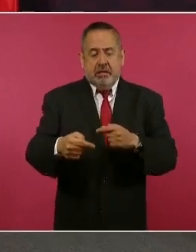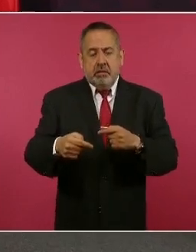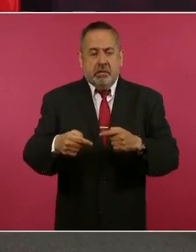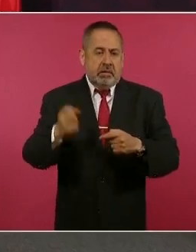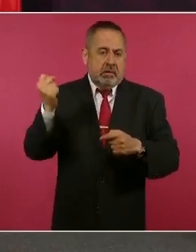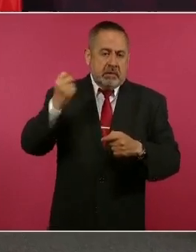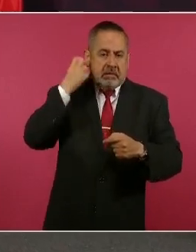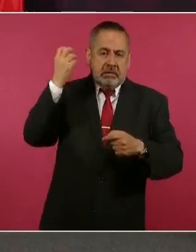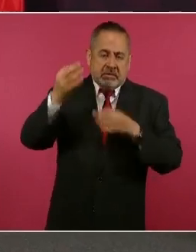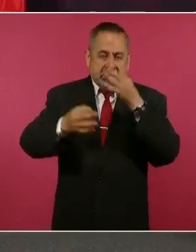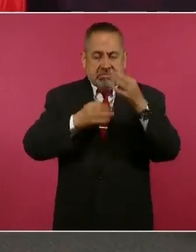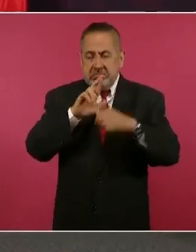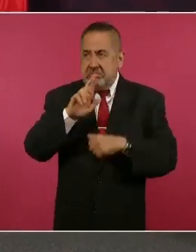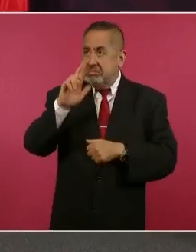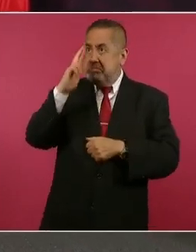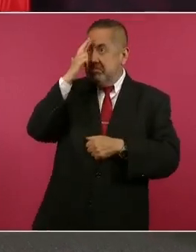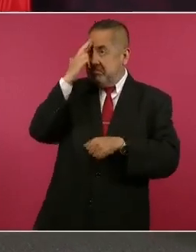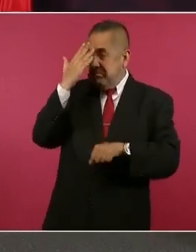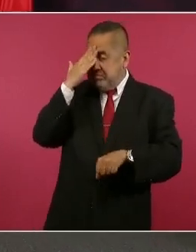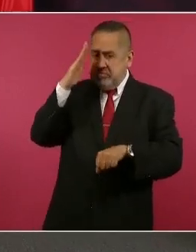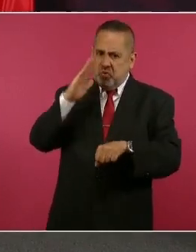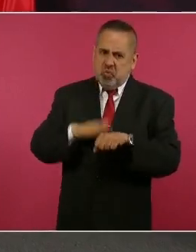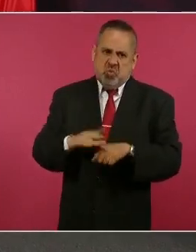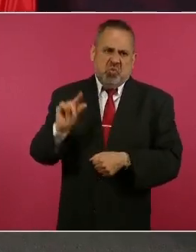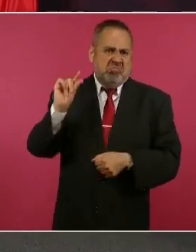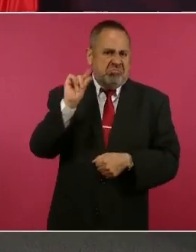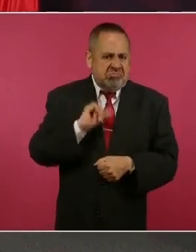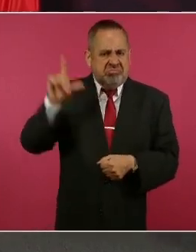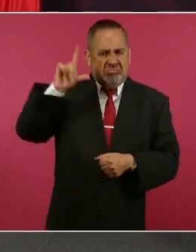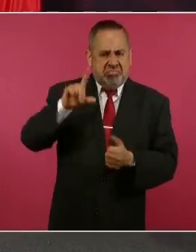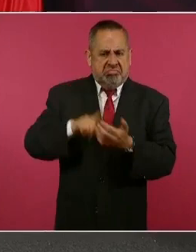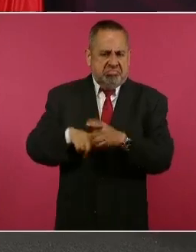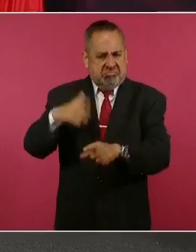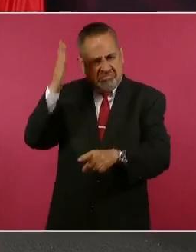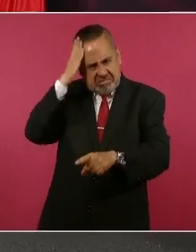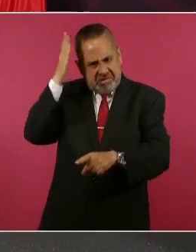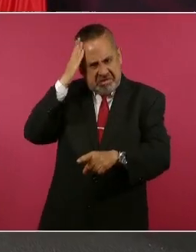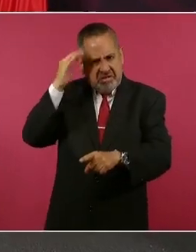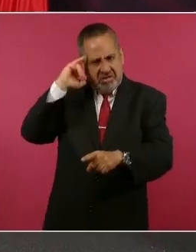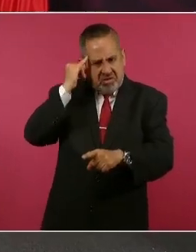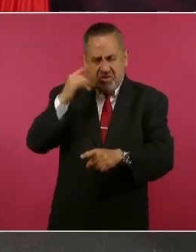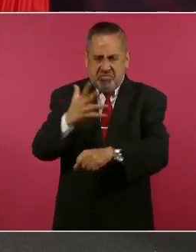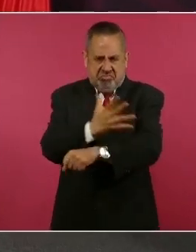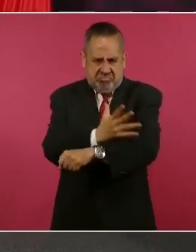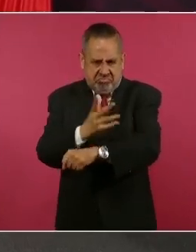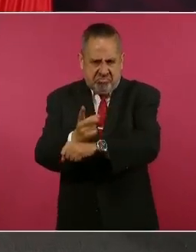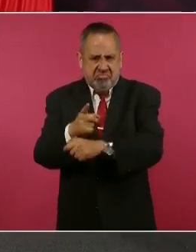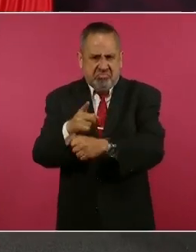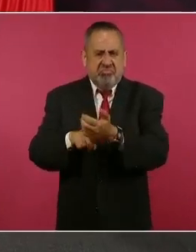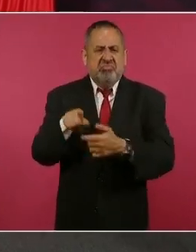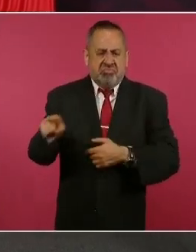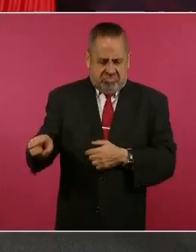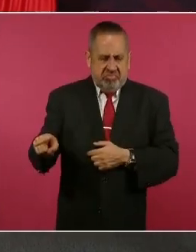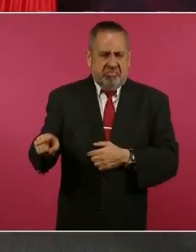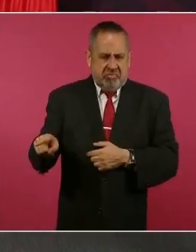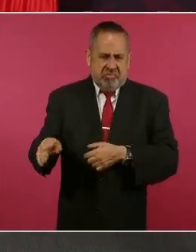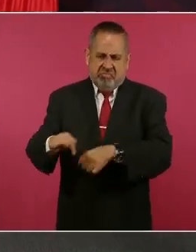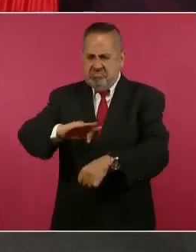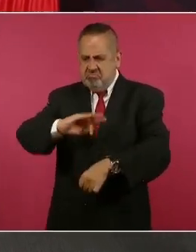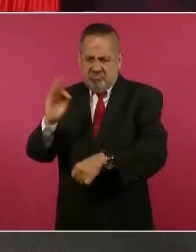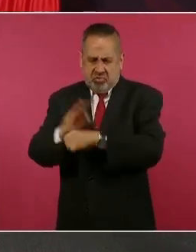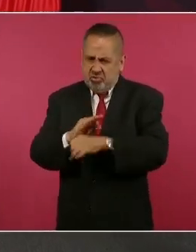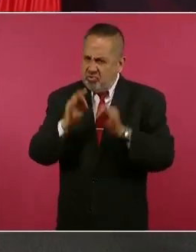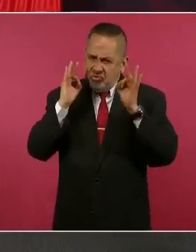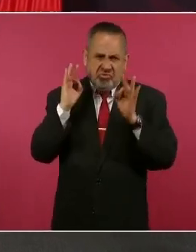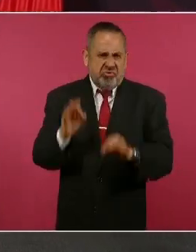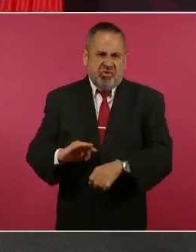recordando a este gran dirigente, campesino, honesto, defensor